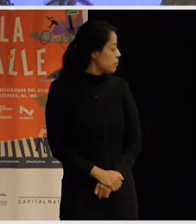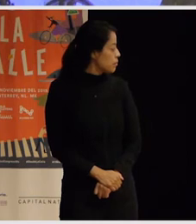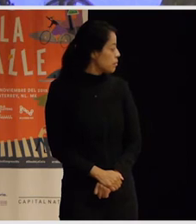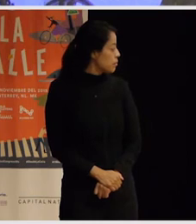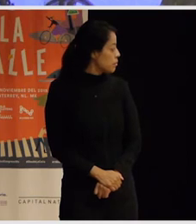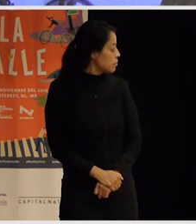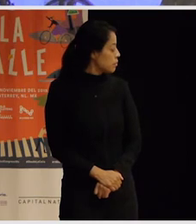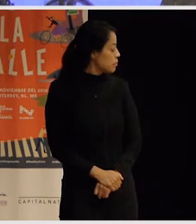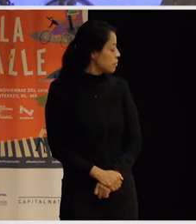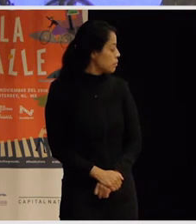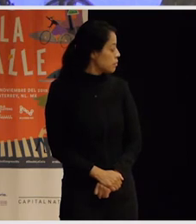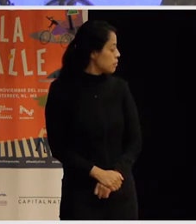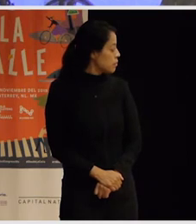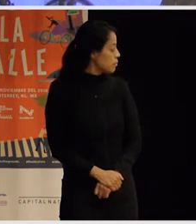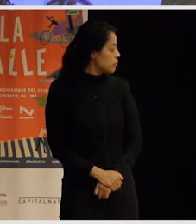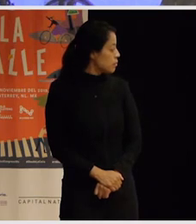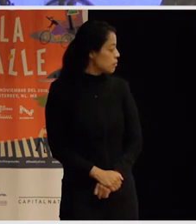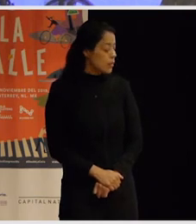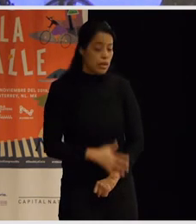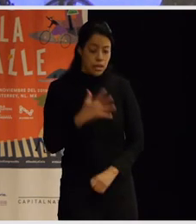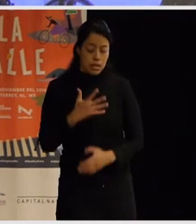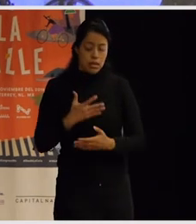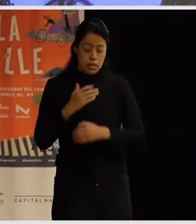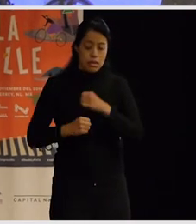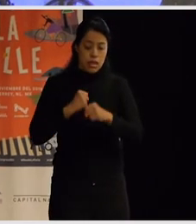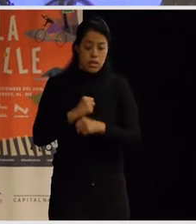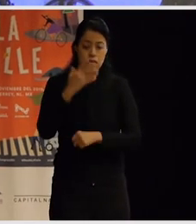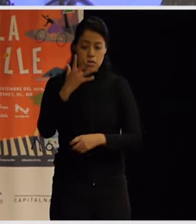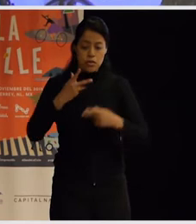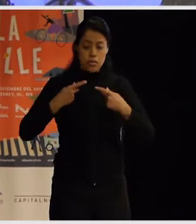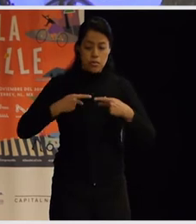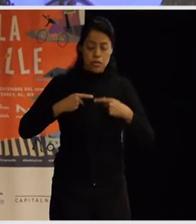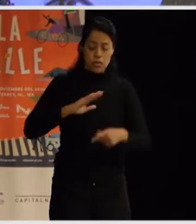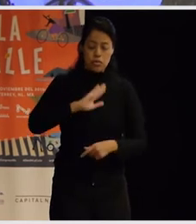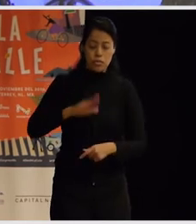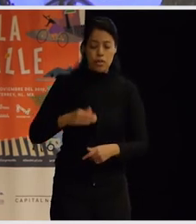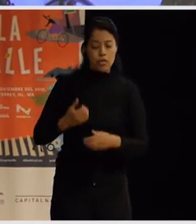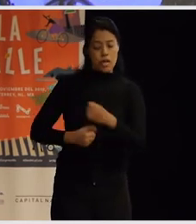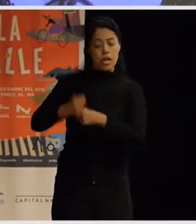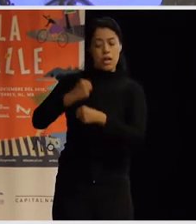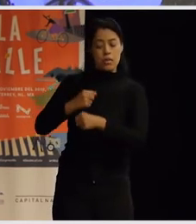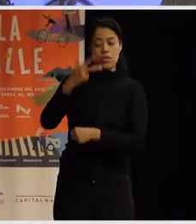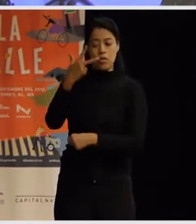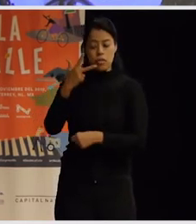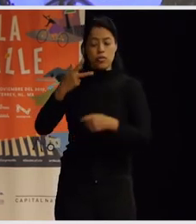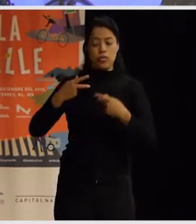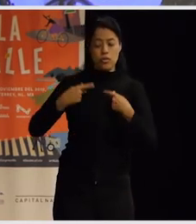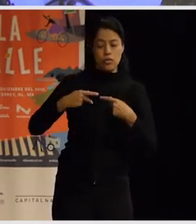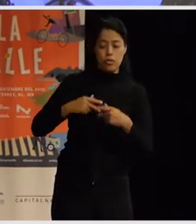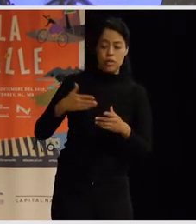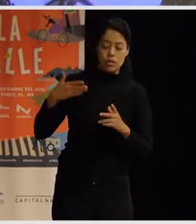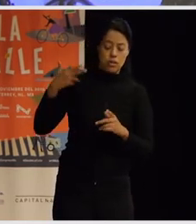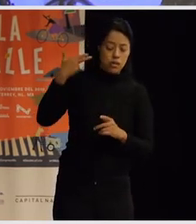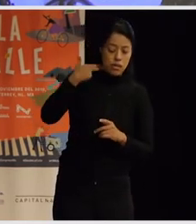este año hubo cinco personas que murieron en juárez el año pasado fueron ocho de las ocho personas que mataron el año